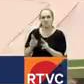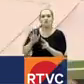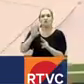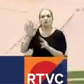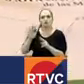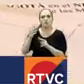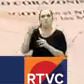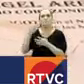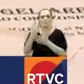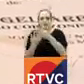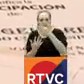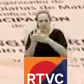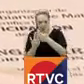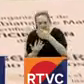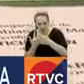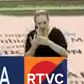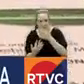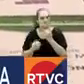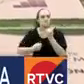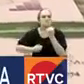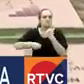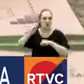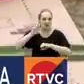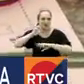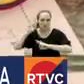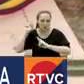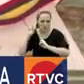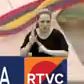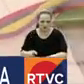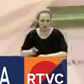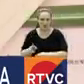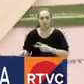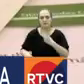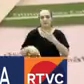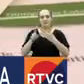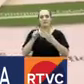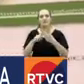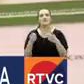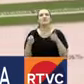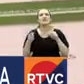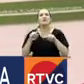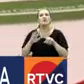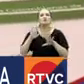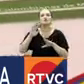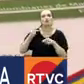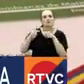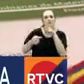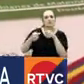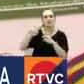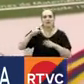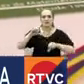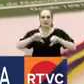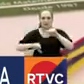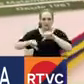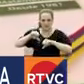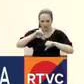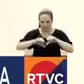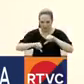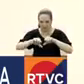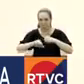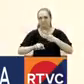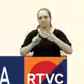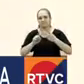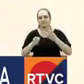de Matemáticas, ha tenido reconocimientos en Olimpiadas de Química, ha tenido medalla